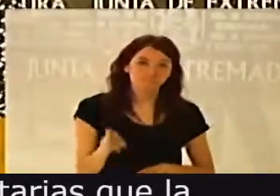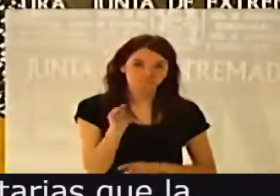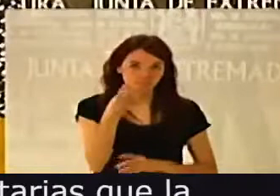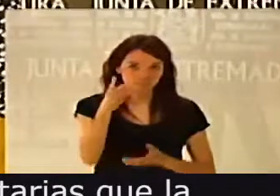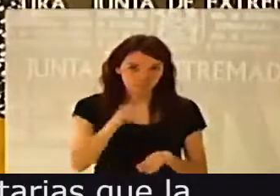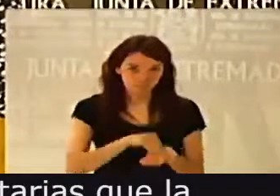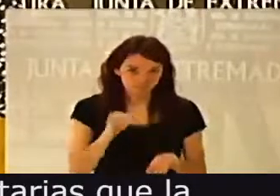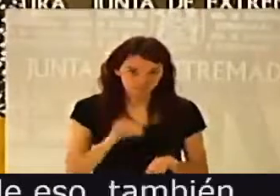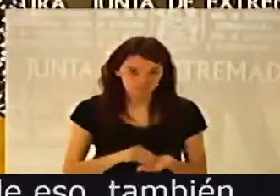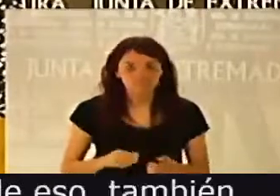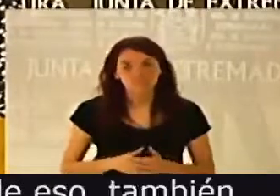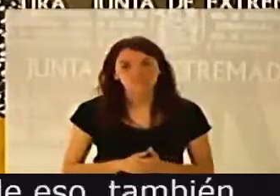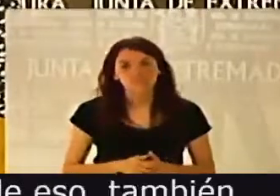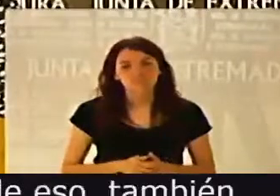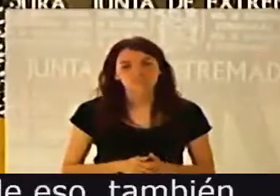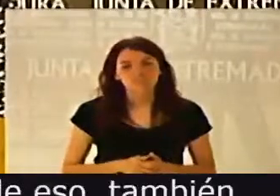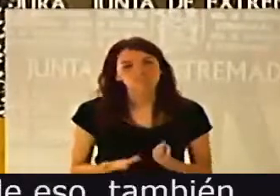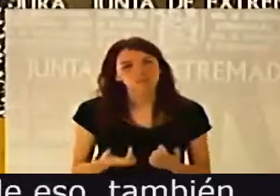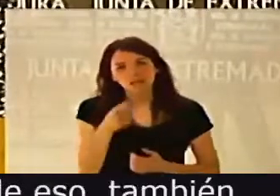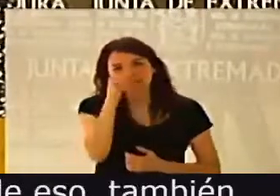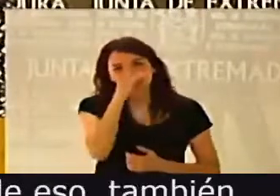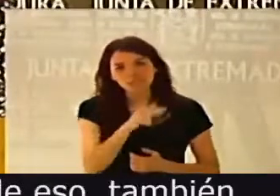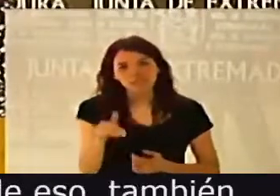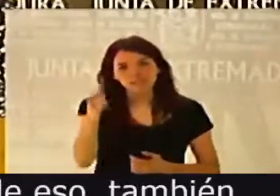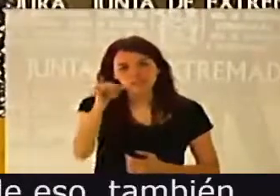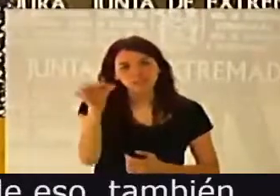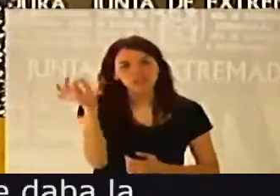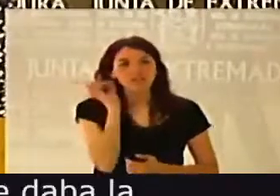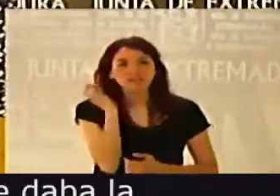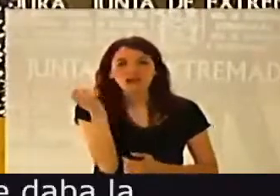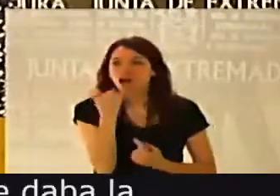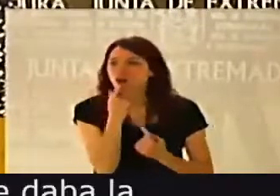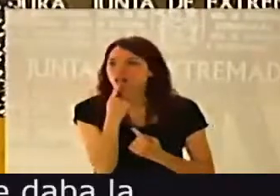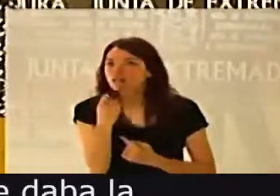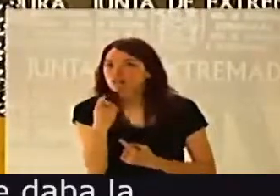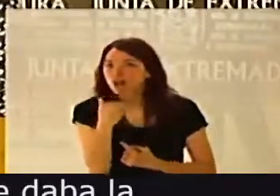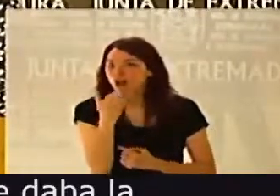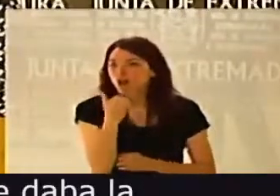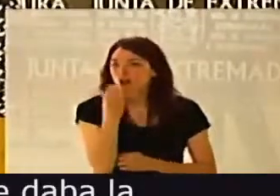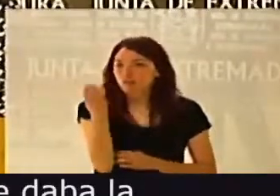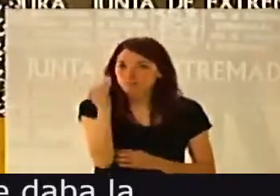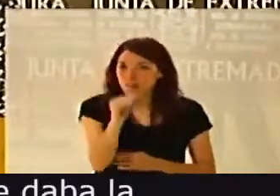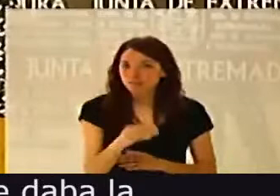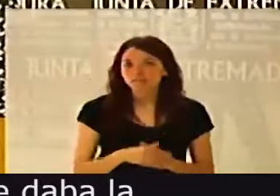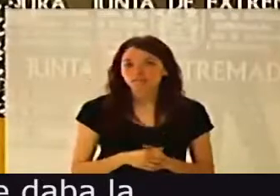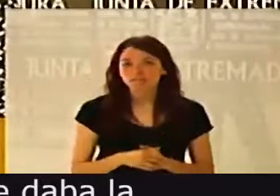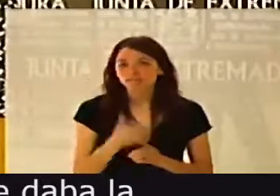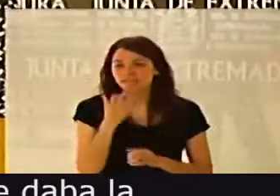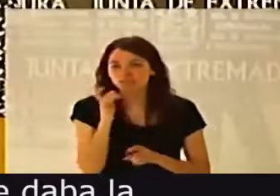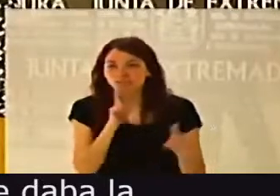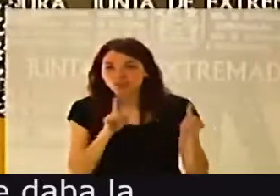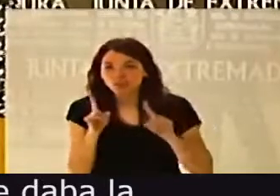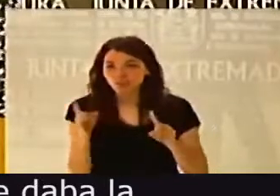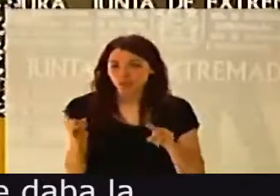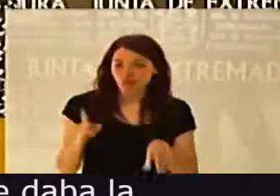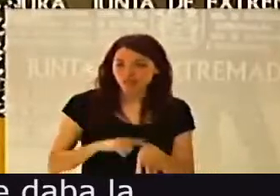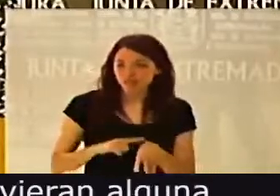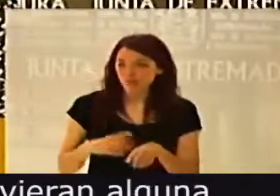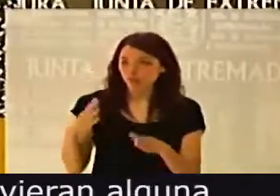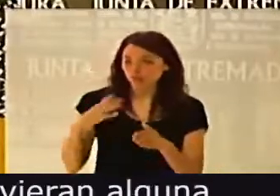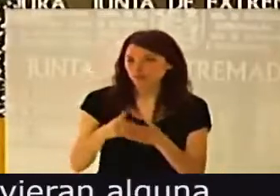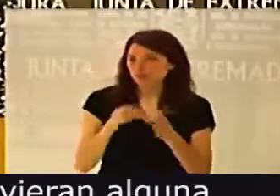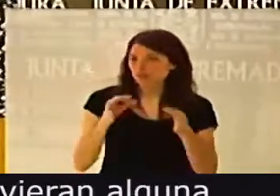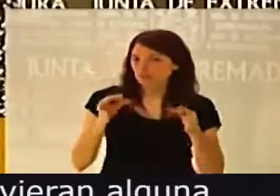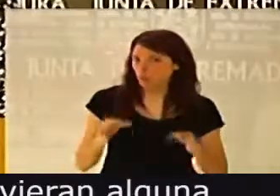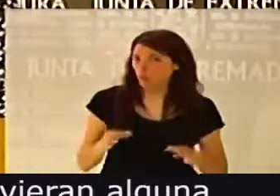la posibilidad de que aquellos niños o niñas que tuvieran alguna dificultad añadida, que hayan tenido algún problema en este tiempo, que seguro que habrá muchos,